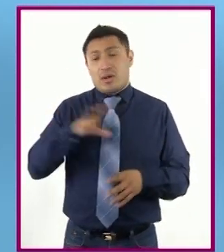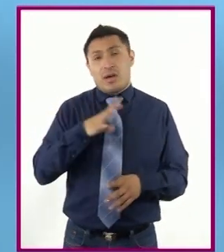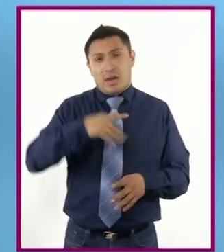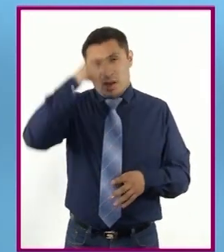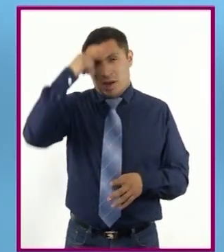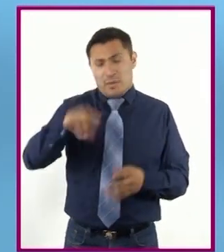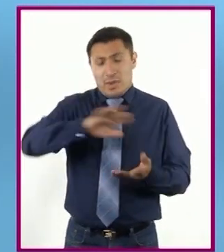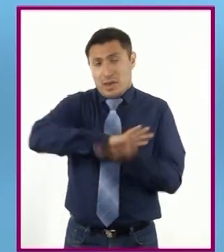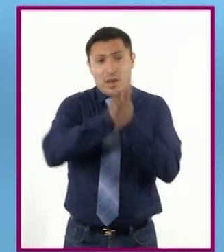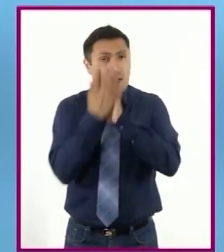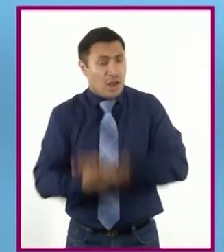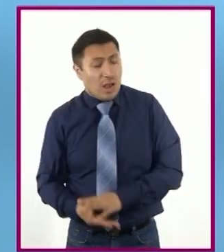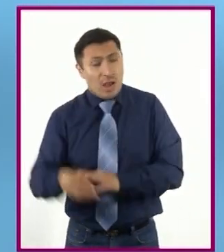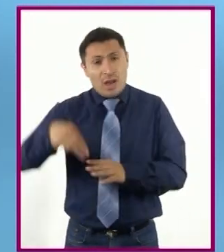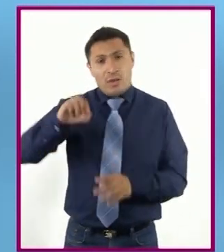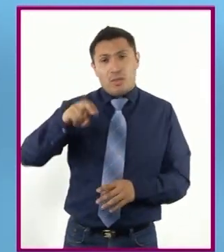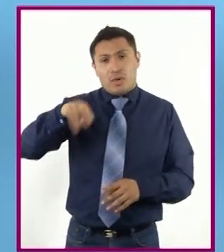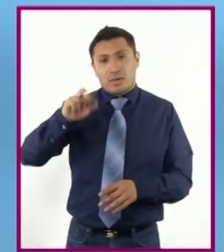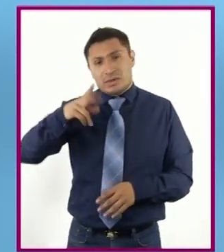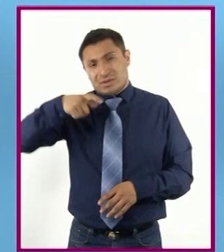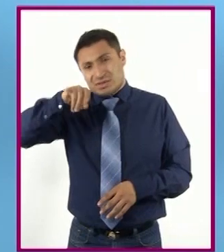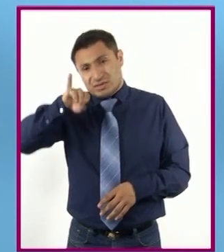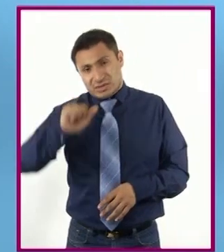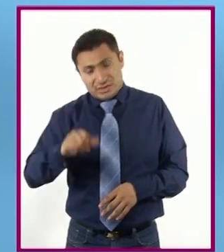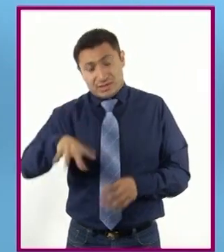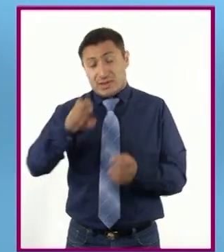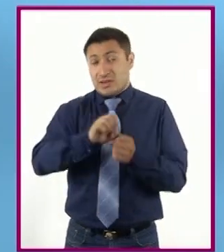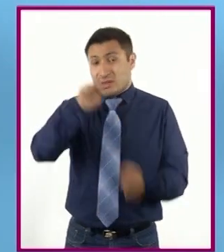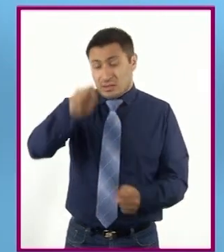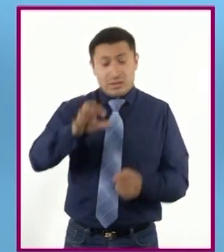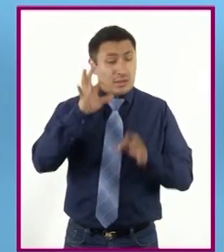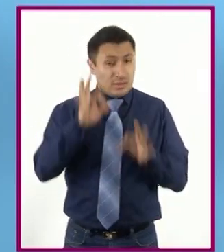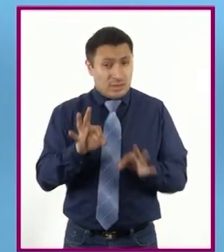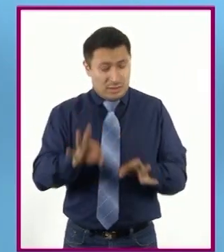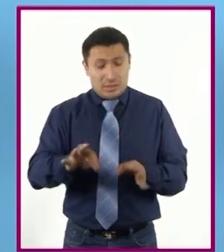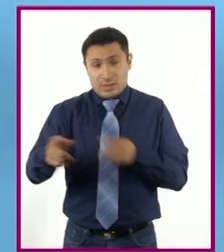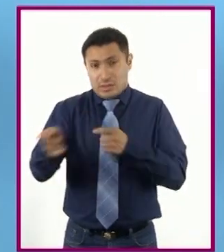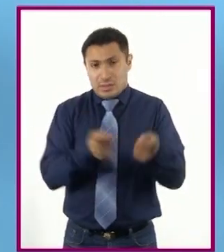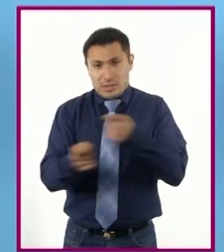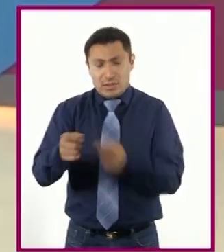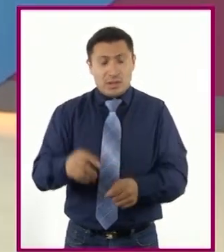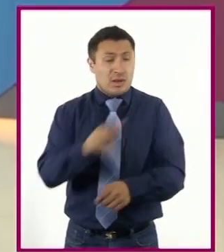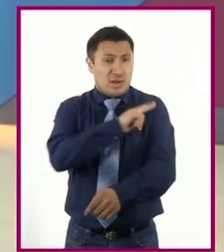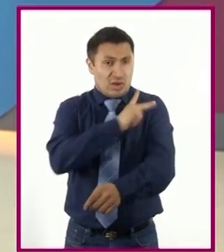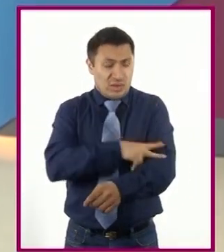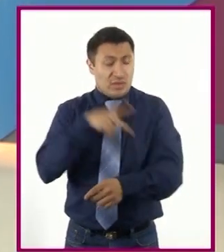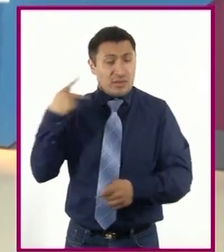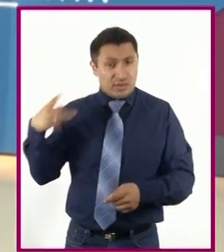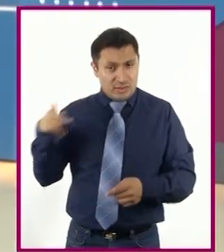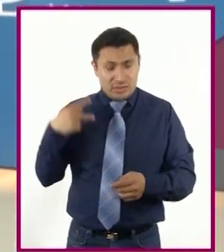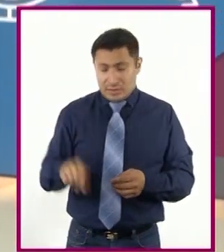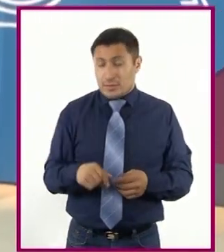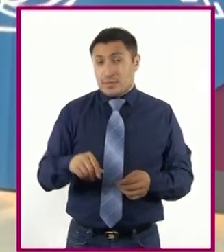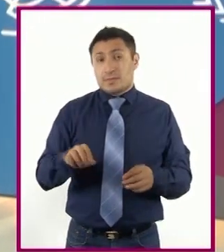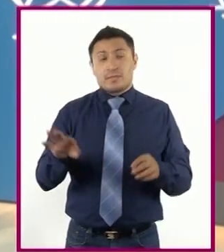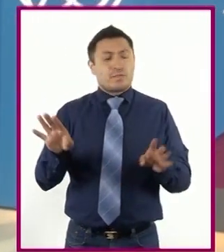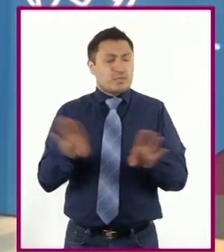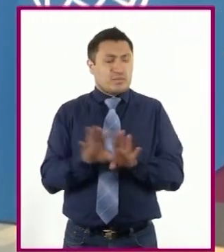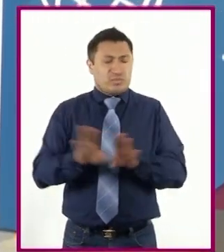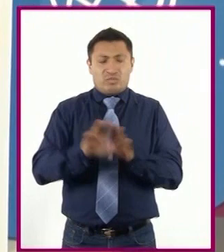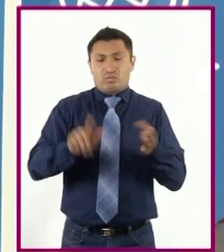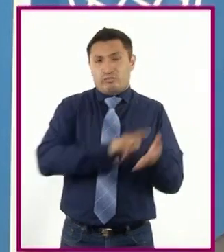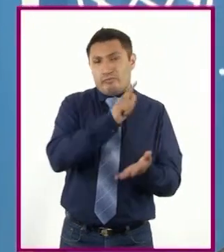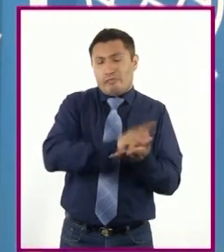para convertirse en una monarquía constitucional que moderara el poder del monarca, un amplio espectro de